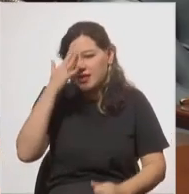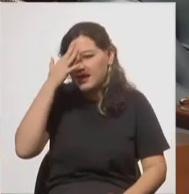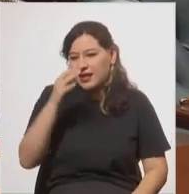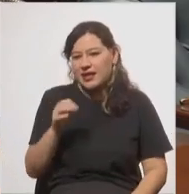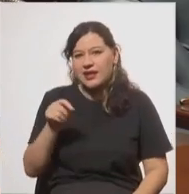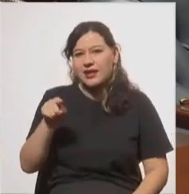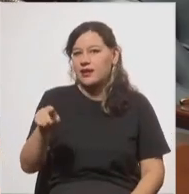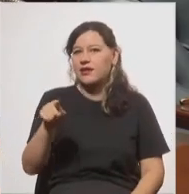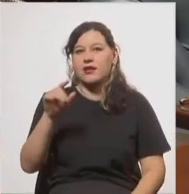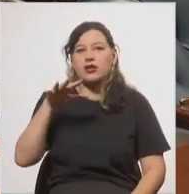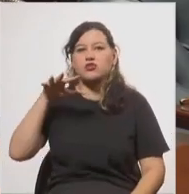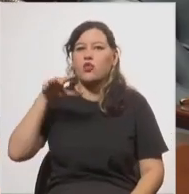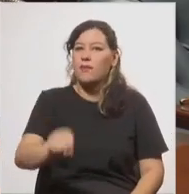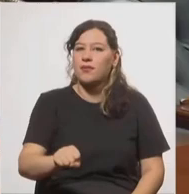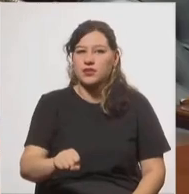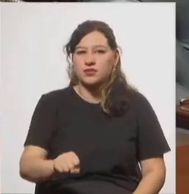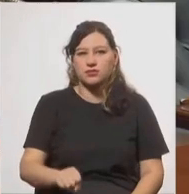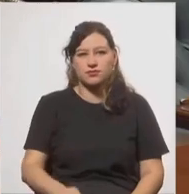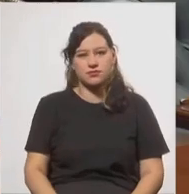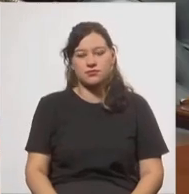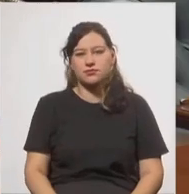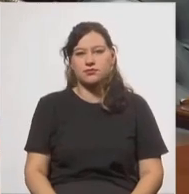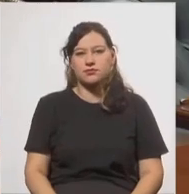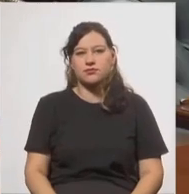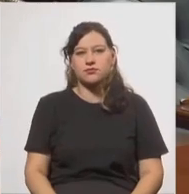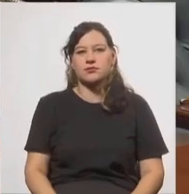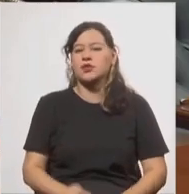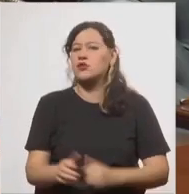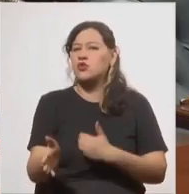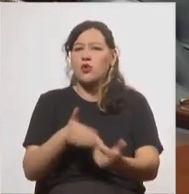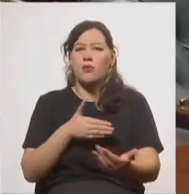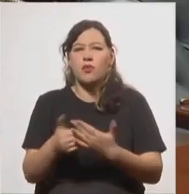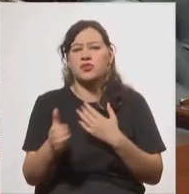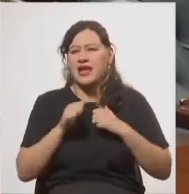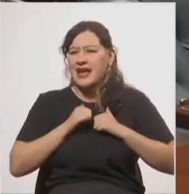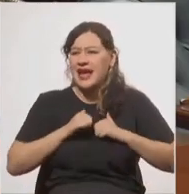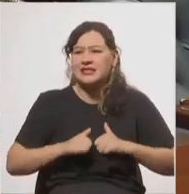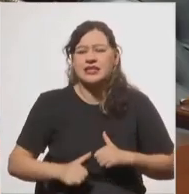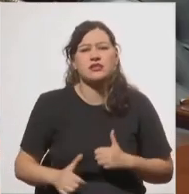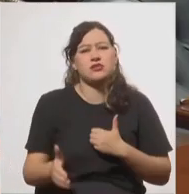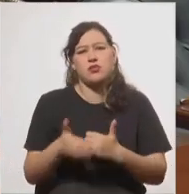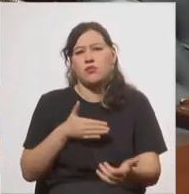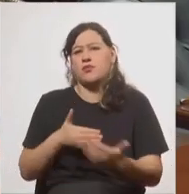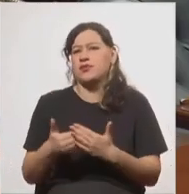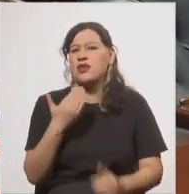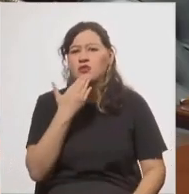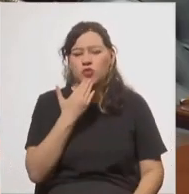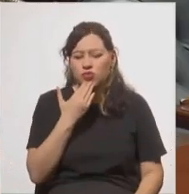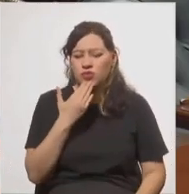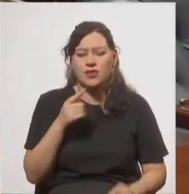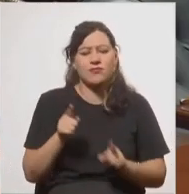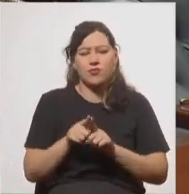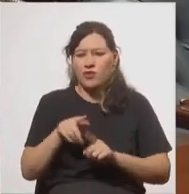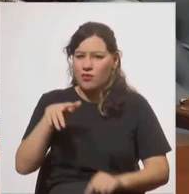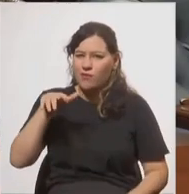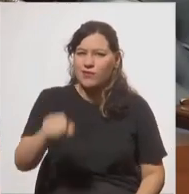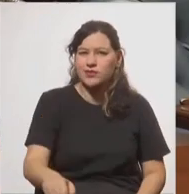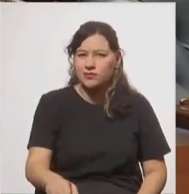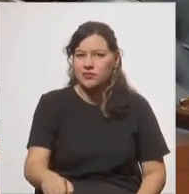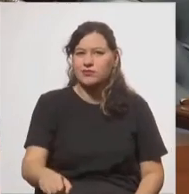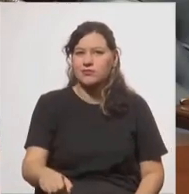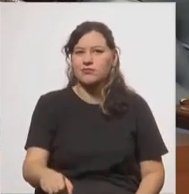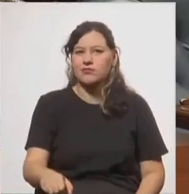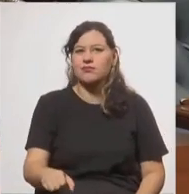convicciones son un compromiso y no hay lugar a los cansancios ni a las vacilaciones de ningún tipo. Hemos tenido que actuar